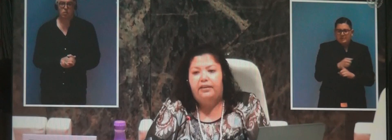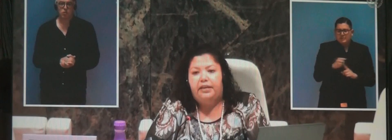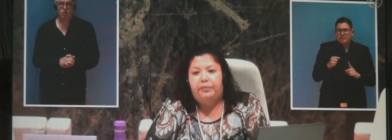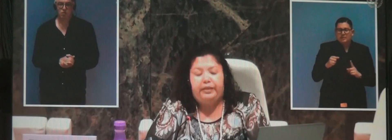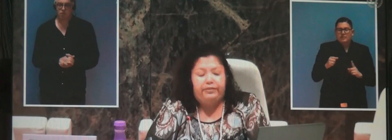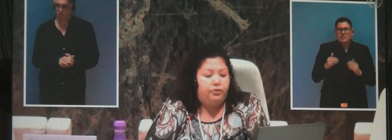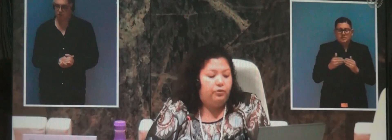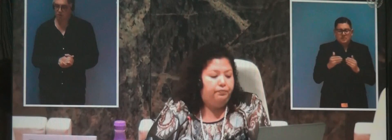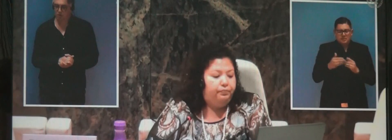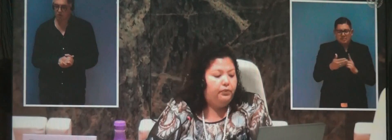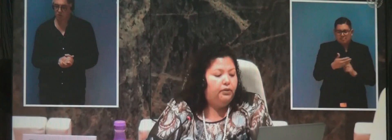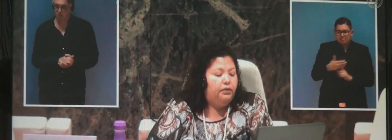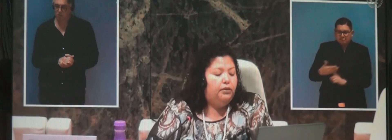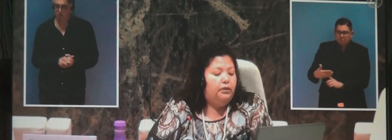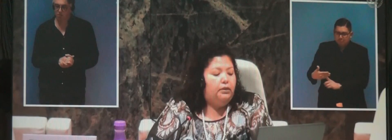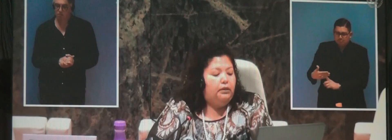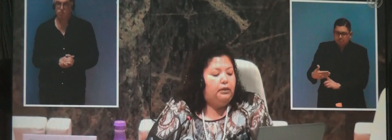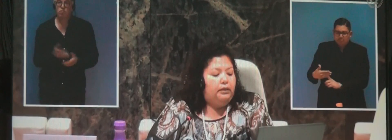y la discriminación.